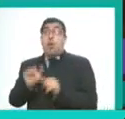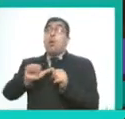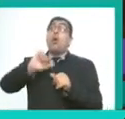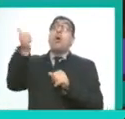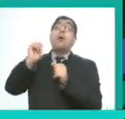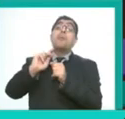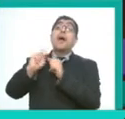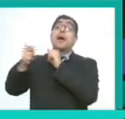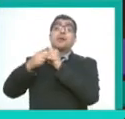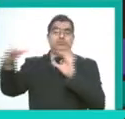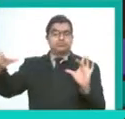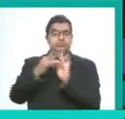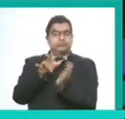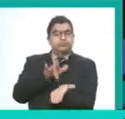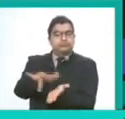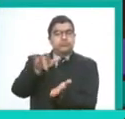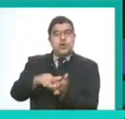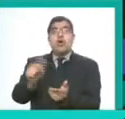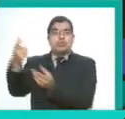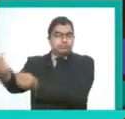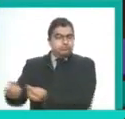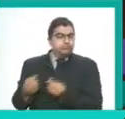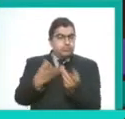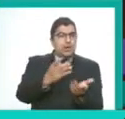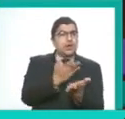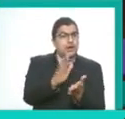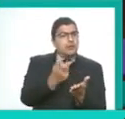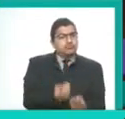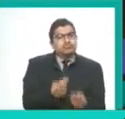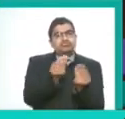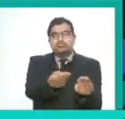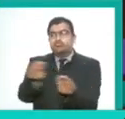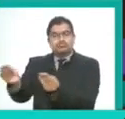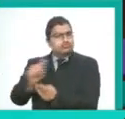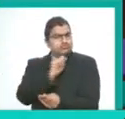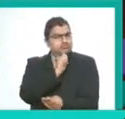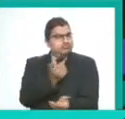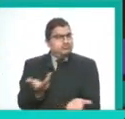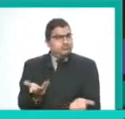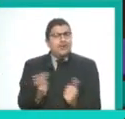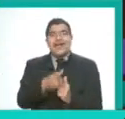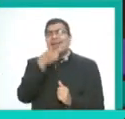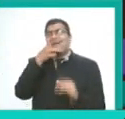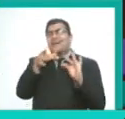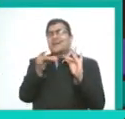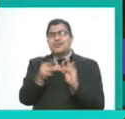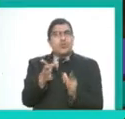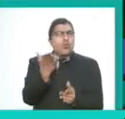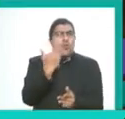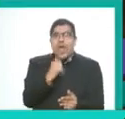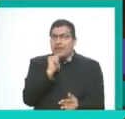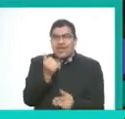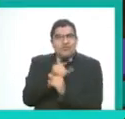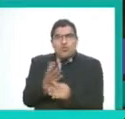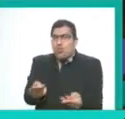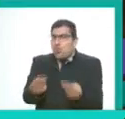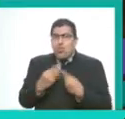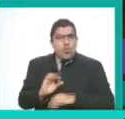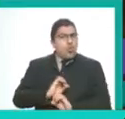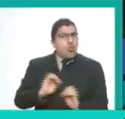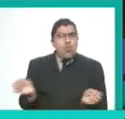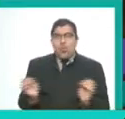extranjero para incentivar el otorgamiento de créditos por lo que dijo que no contaba con esta información